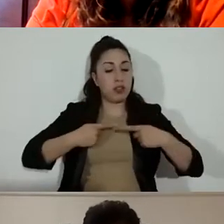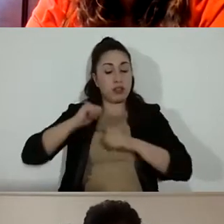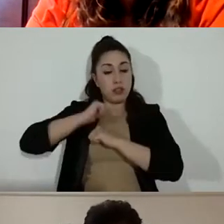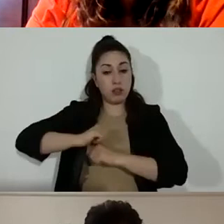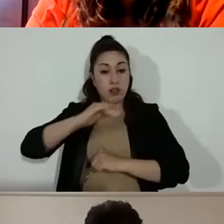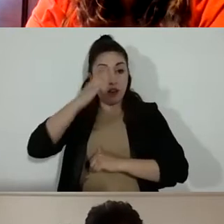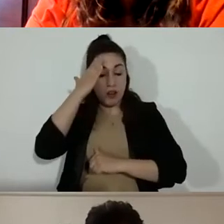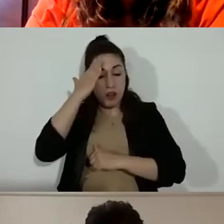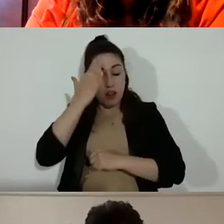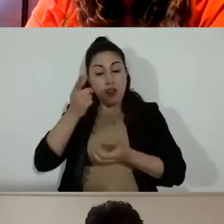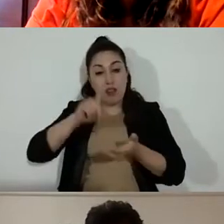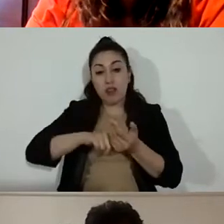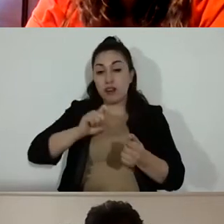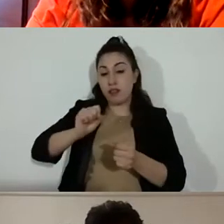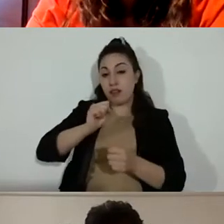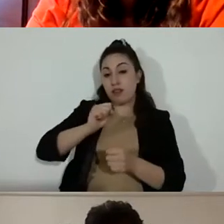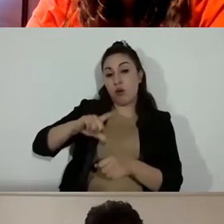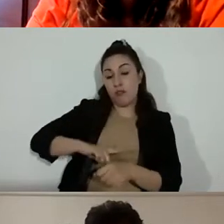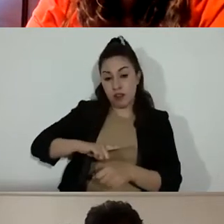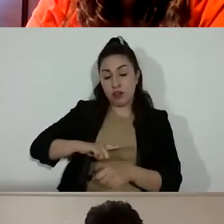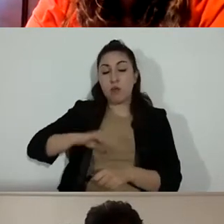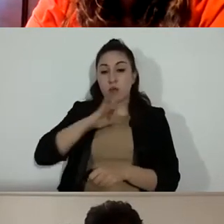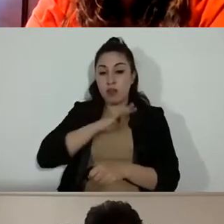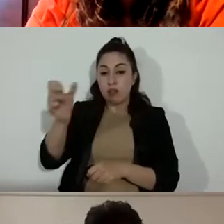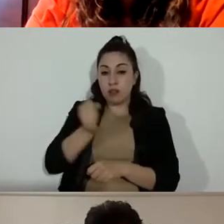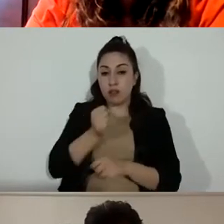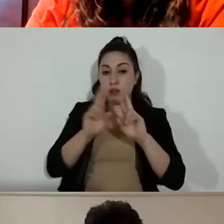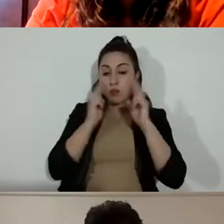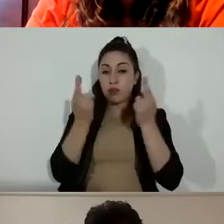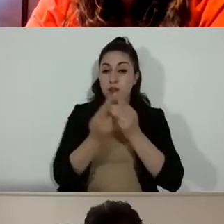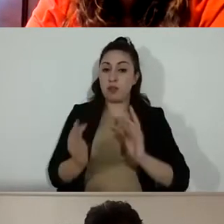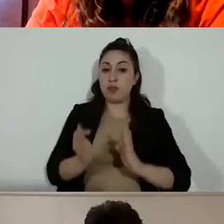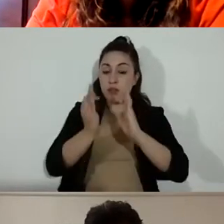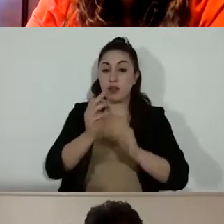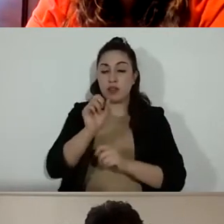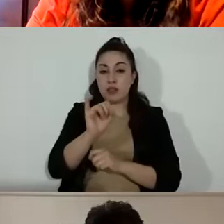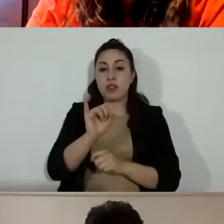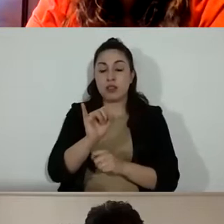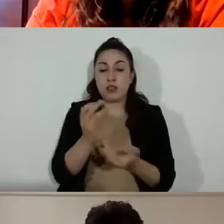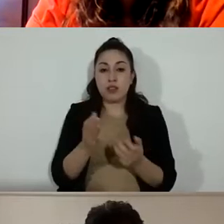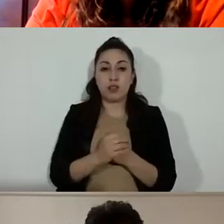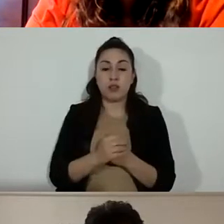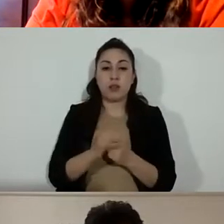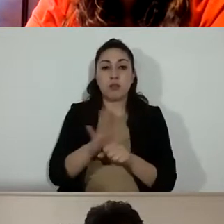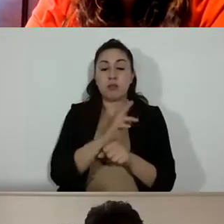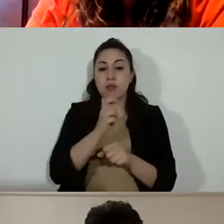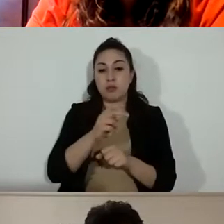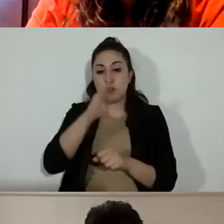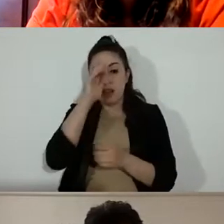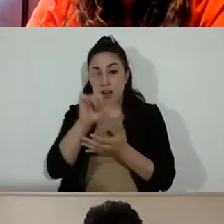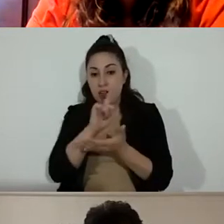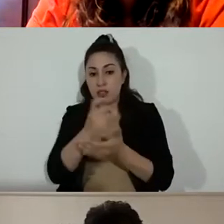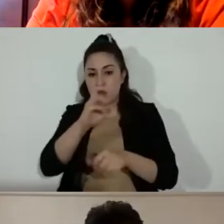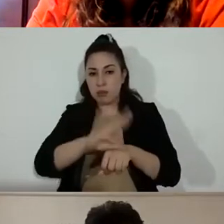es que nosotros estamos haciéndolo en el oficio que mandamos a esta JUCOPO. Nosotros no mandamos algo que en la ley no nos permita.